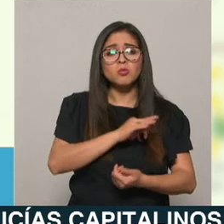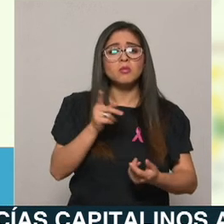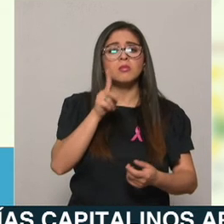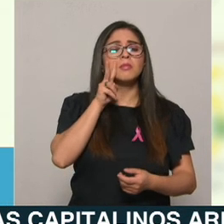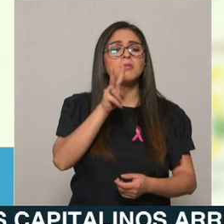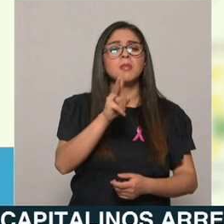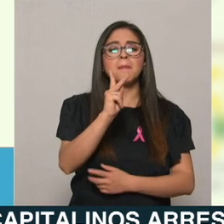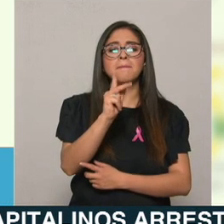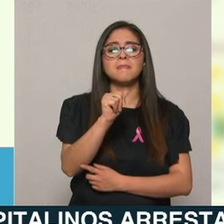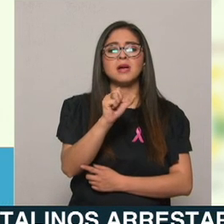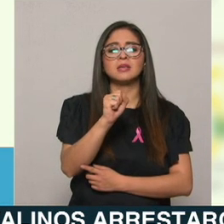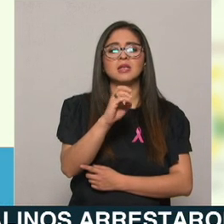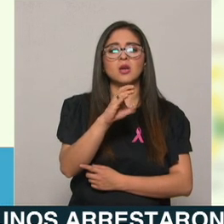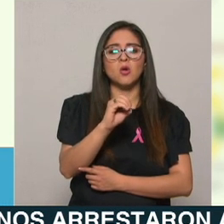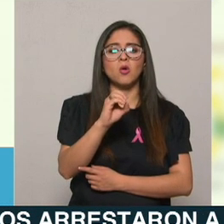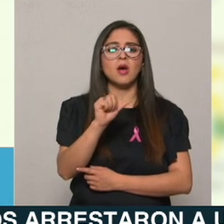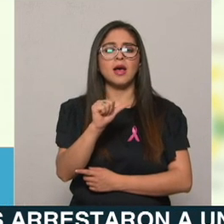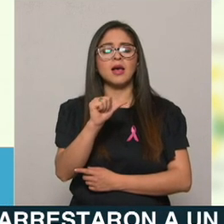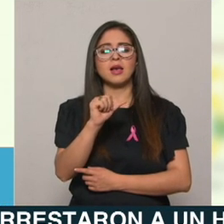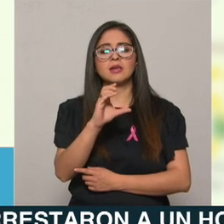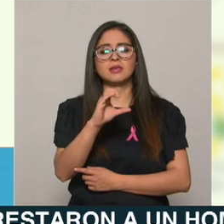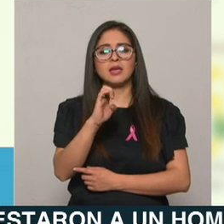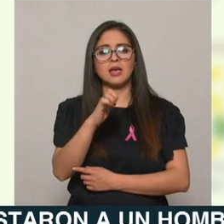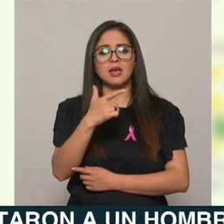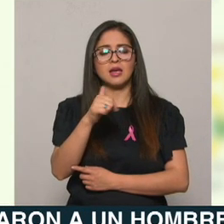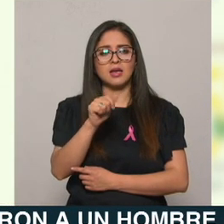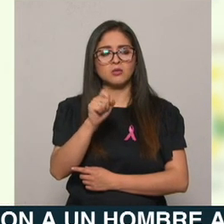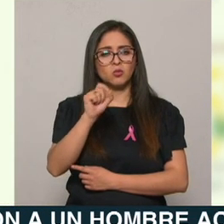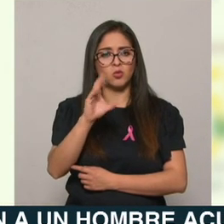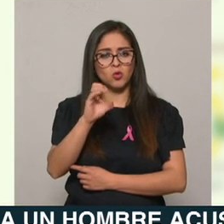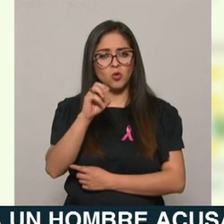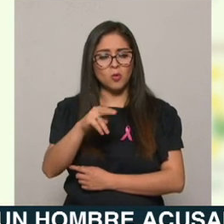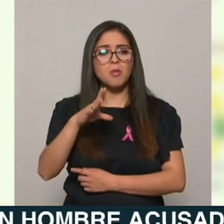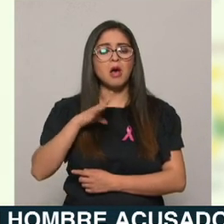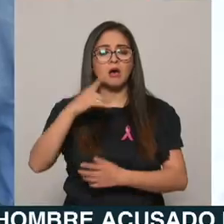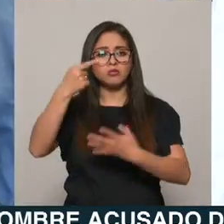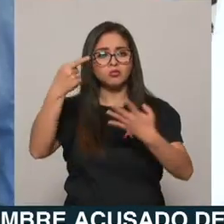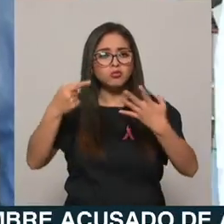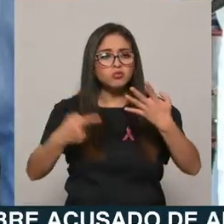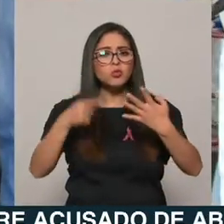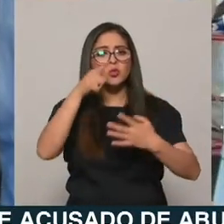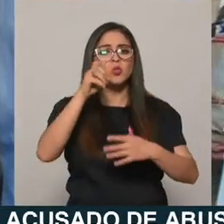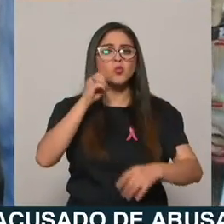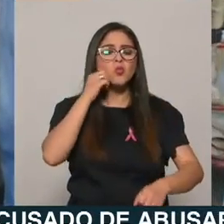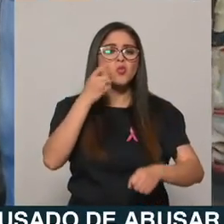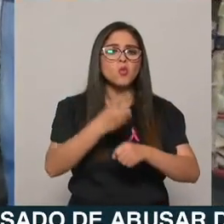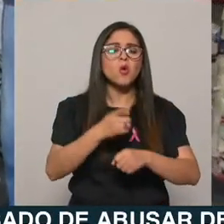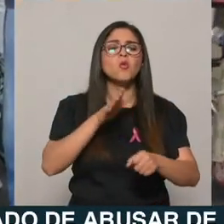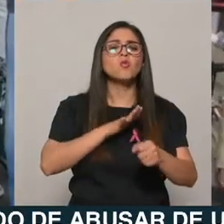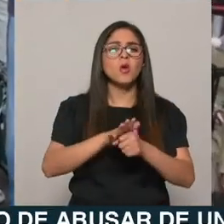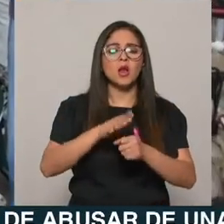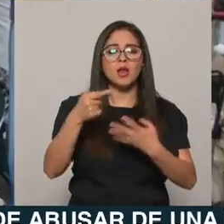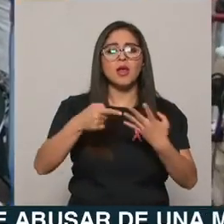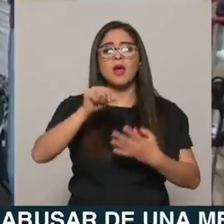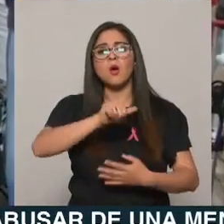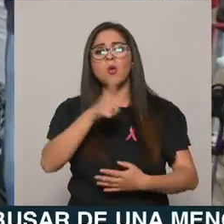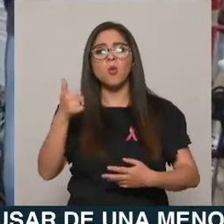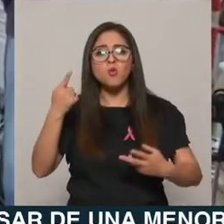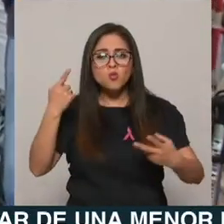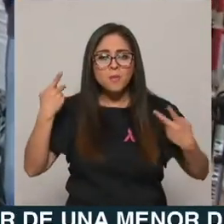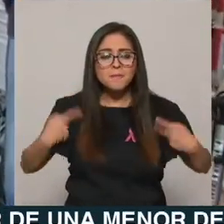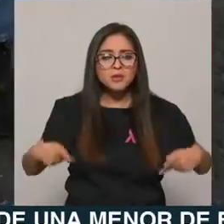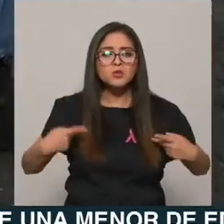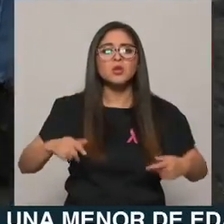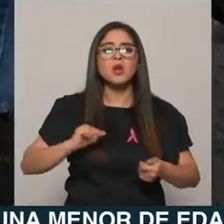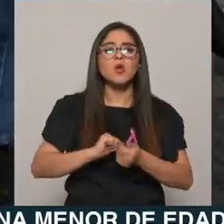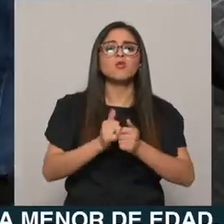página paseoaciegas.com, donde se muestran los requisitos para ser voluntario. Además, podrá hacer feliz a más de una persona